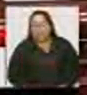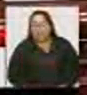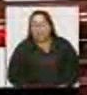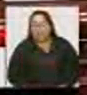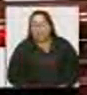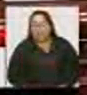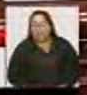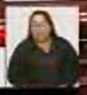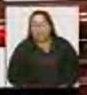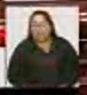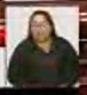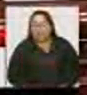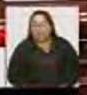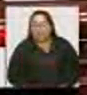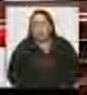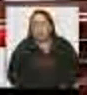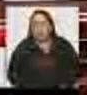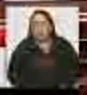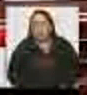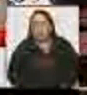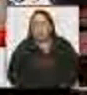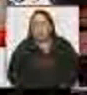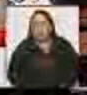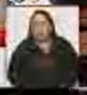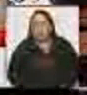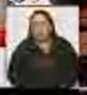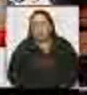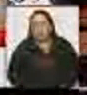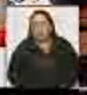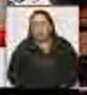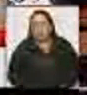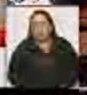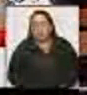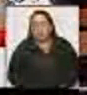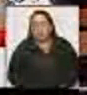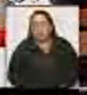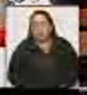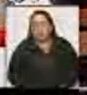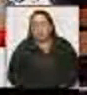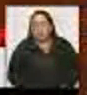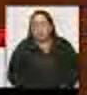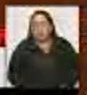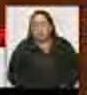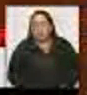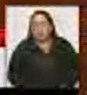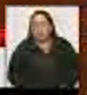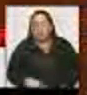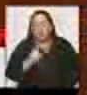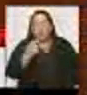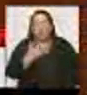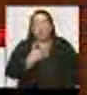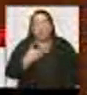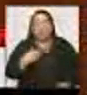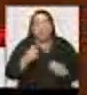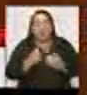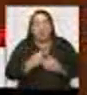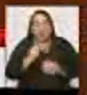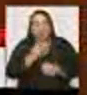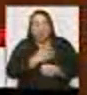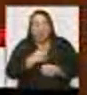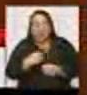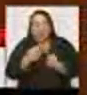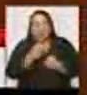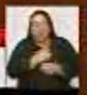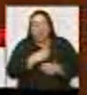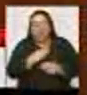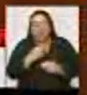¿Puede continuar, señora ministra? Muchas gracias, presidente. Señor presidente del Congreso de la República, señores vicepresidentes, señor presidente